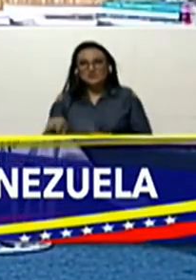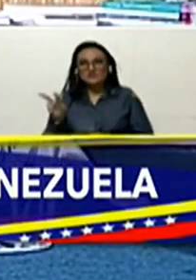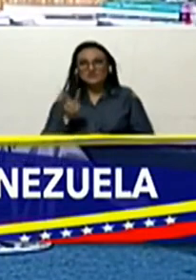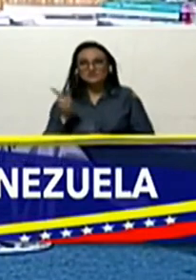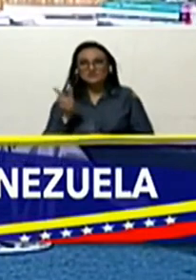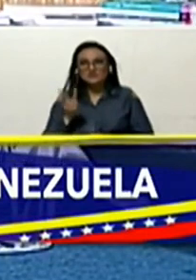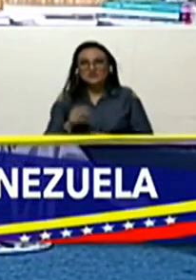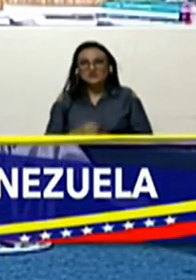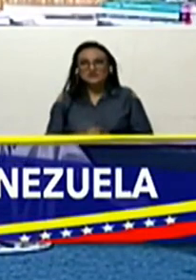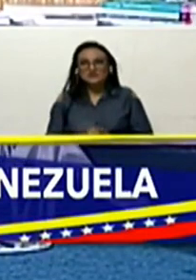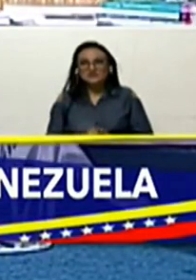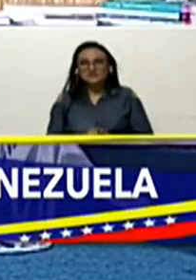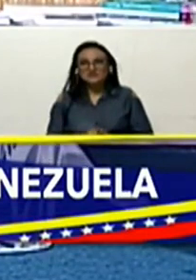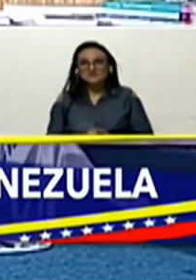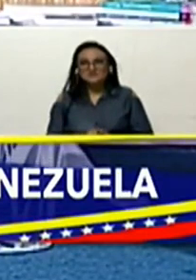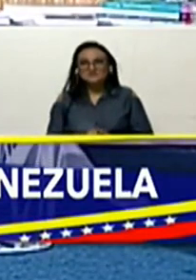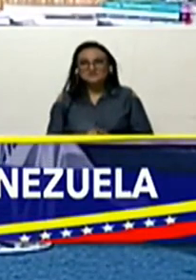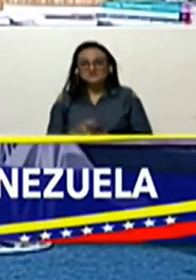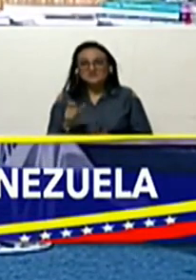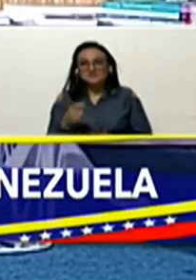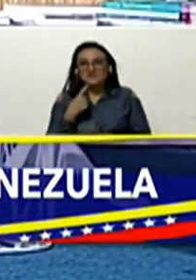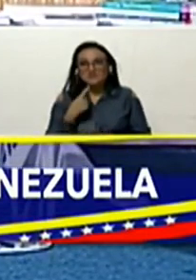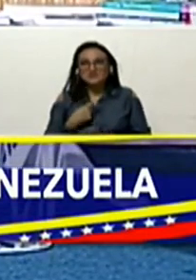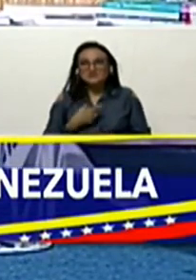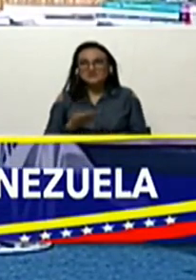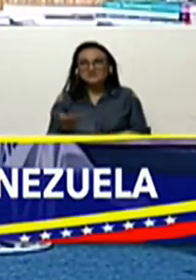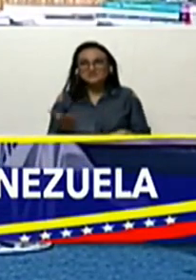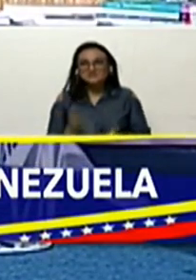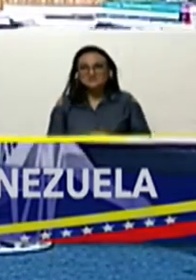Venezuela. José Vicente Rangel, ¿qué me dice Ernesto?